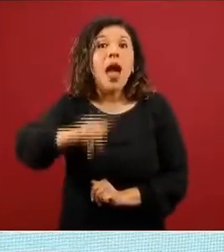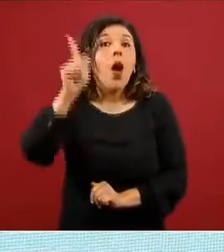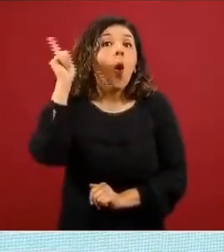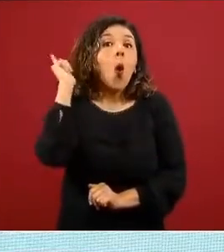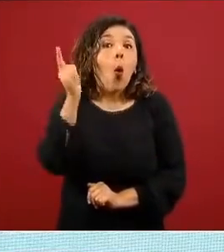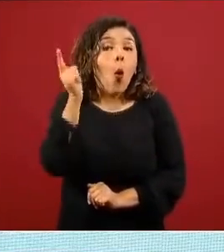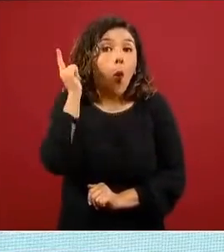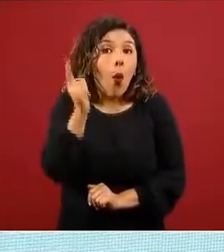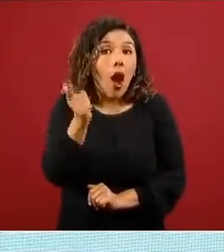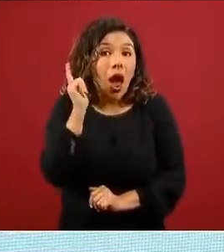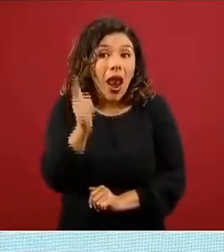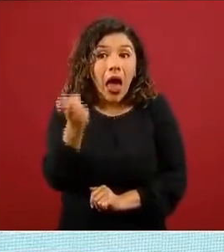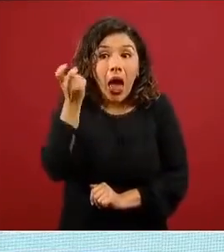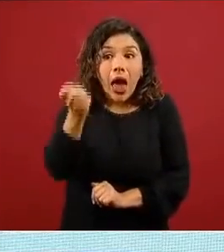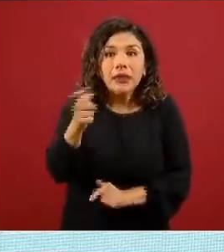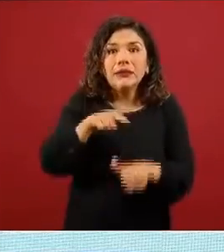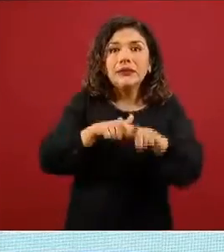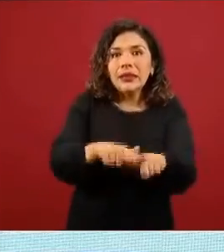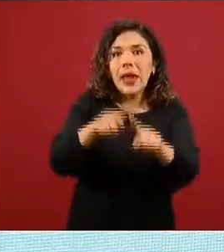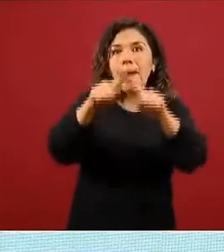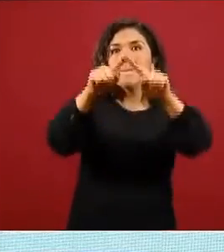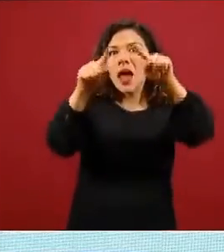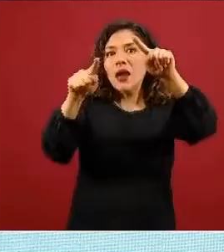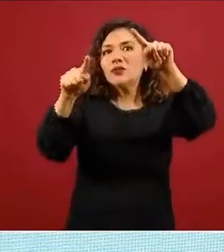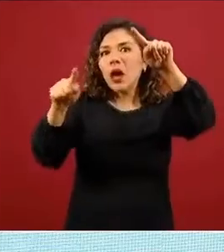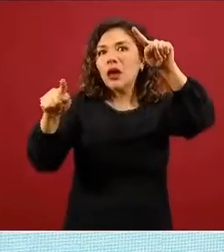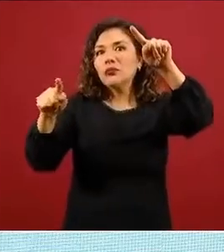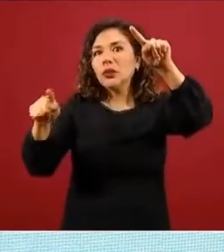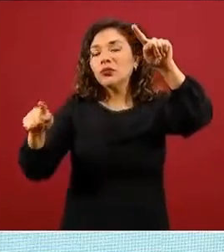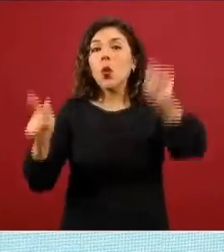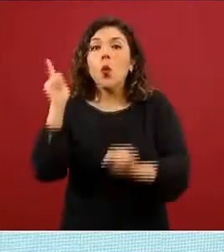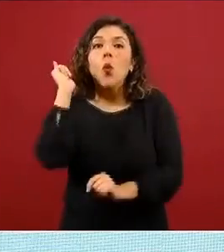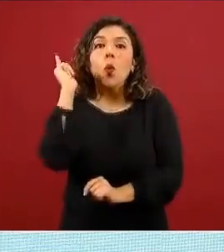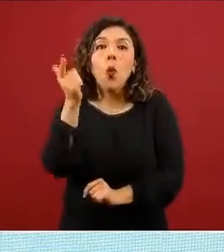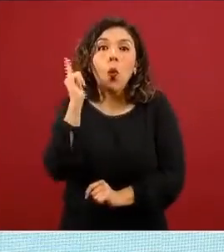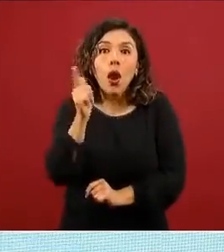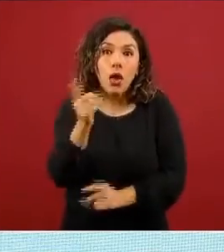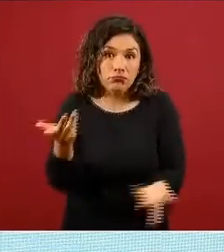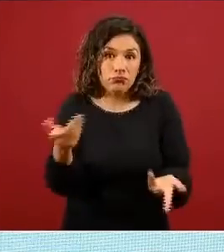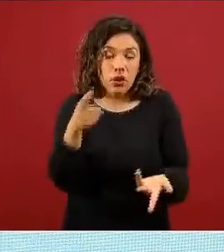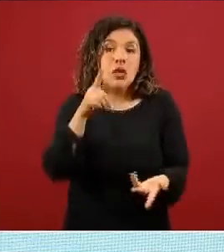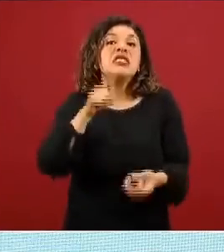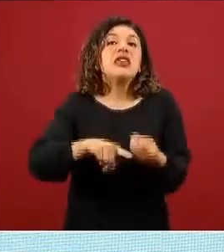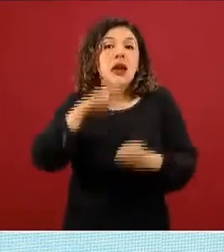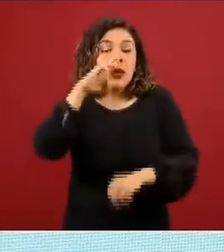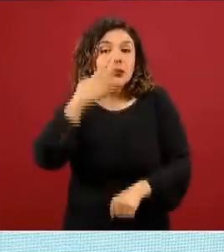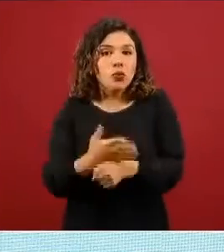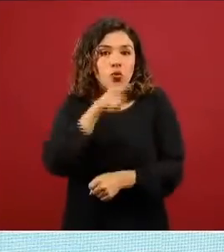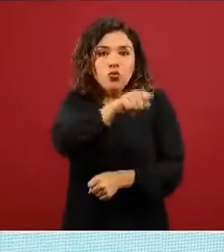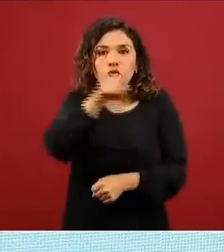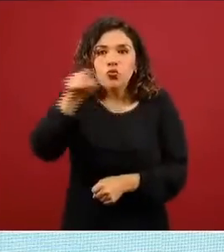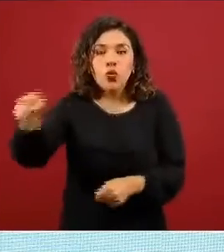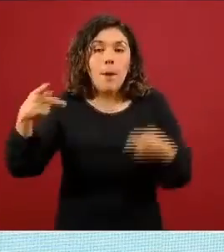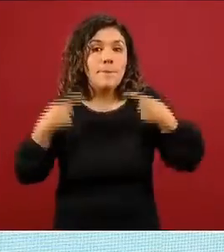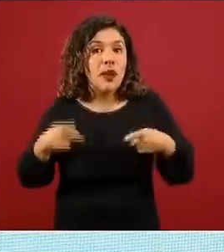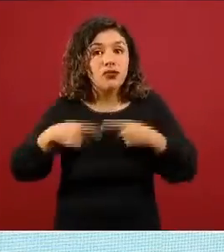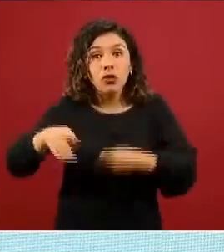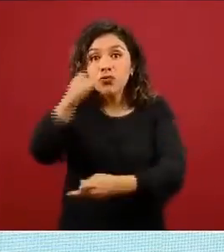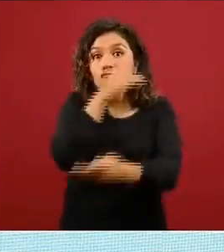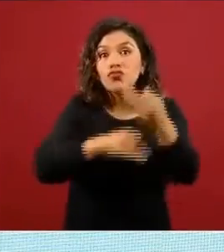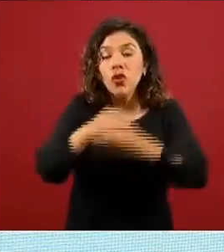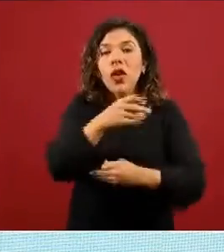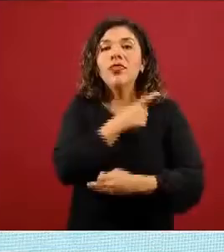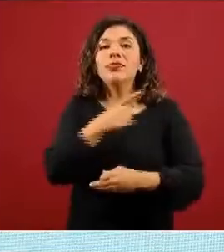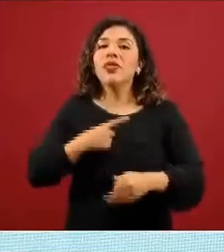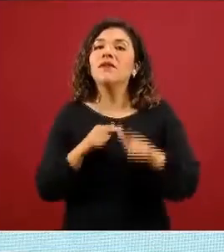ojalá que esto se mantenga en la medida en que usted, todas las personas